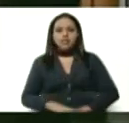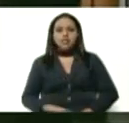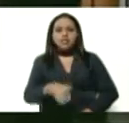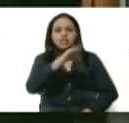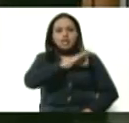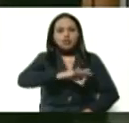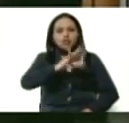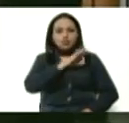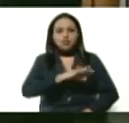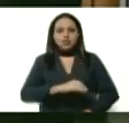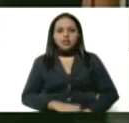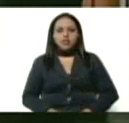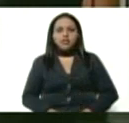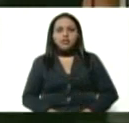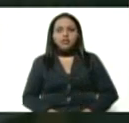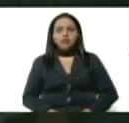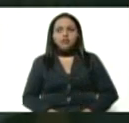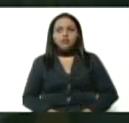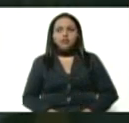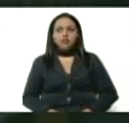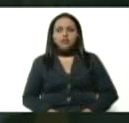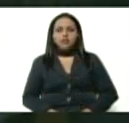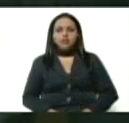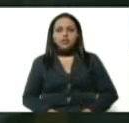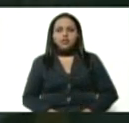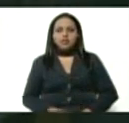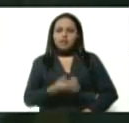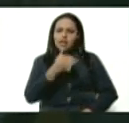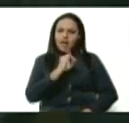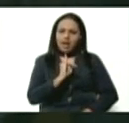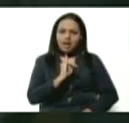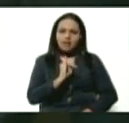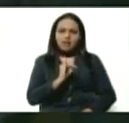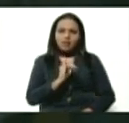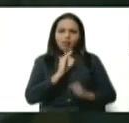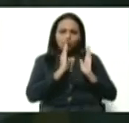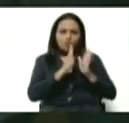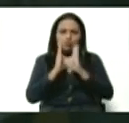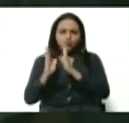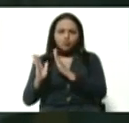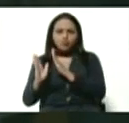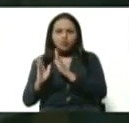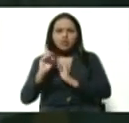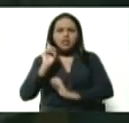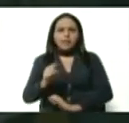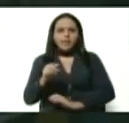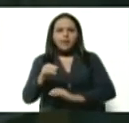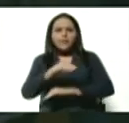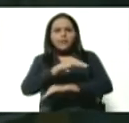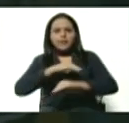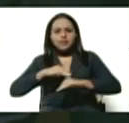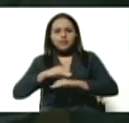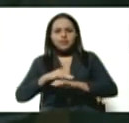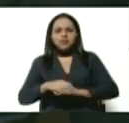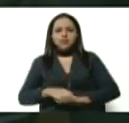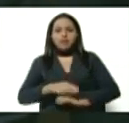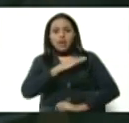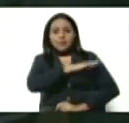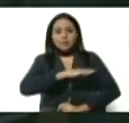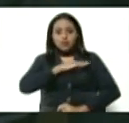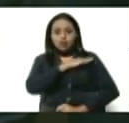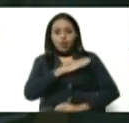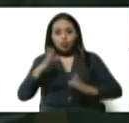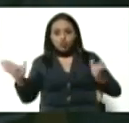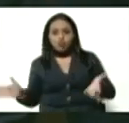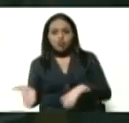sociedad modestamente acomodada y también en la misión de la revitalización de